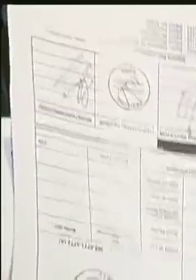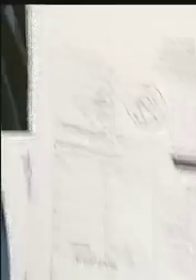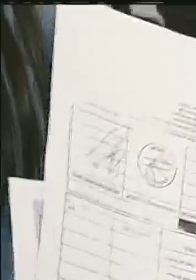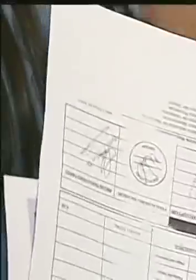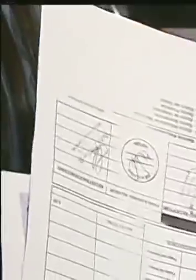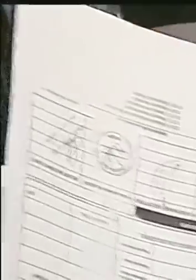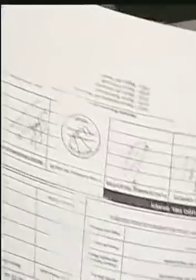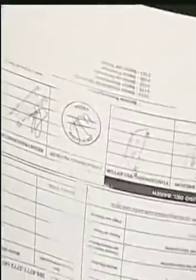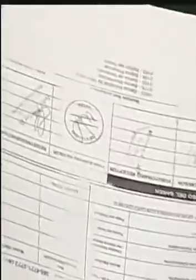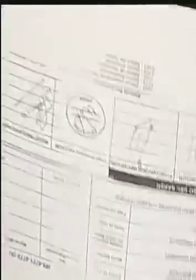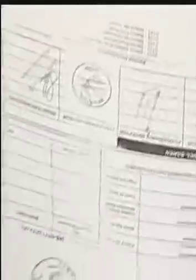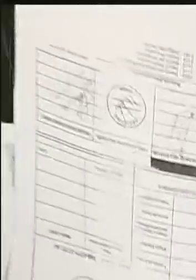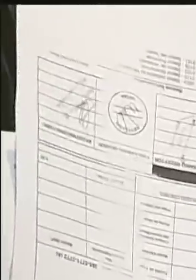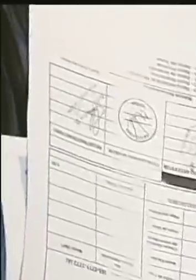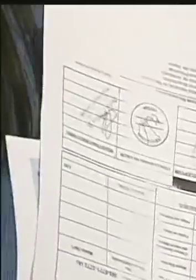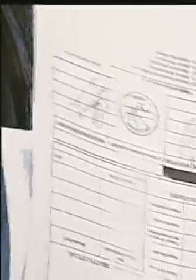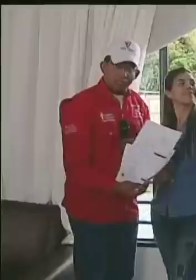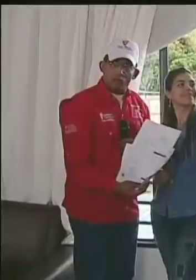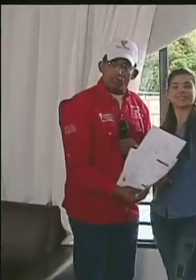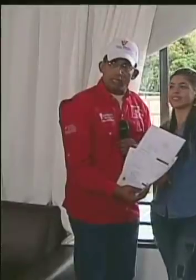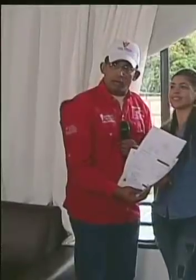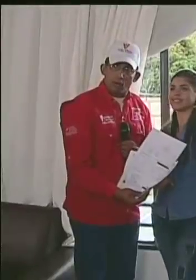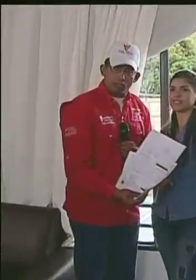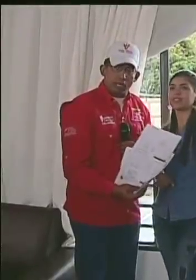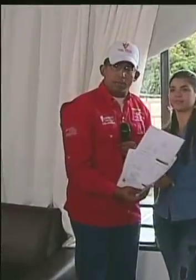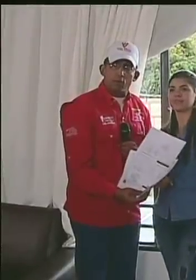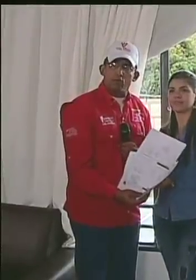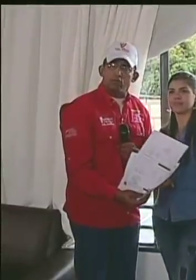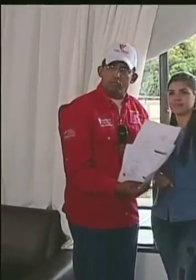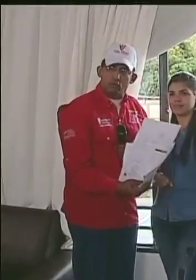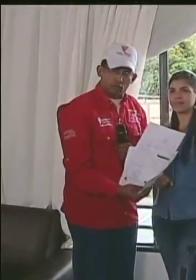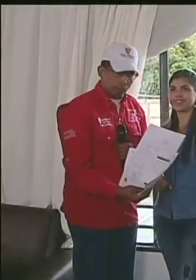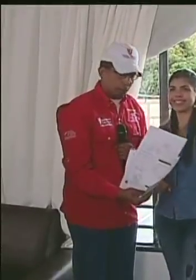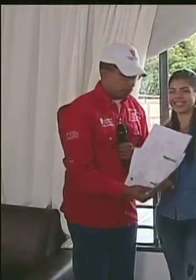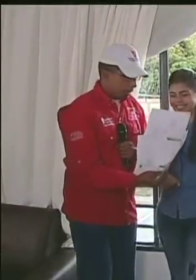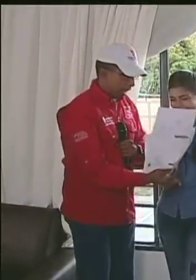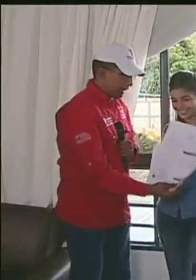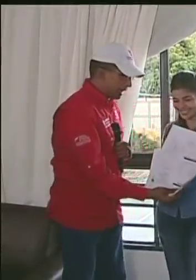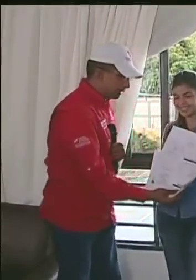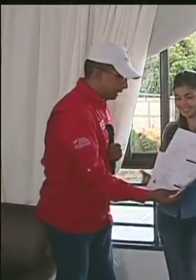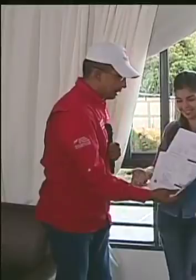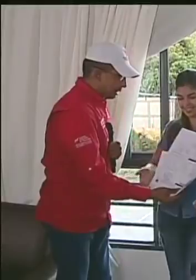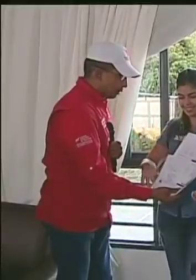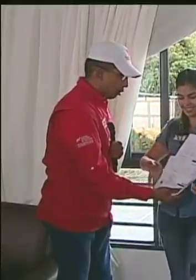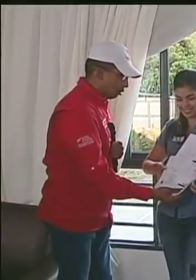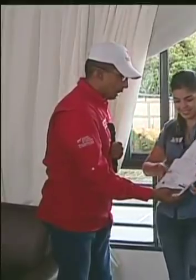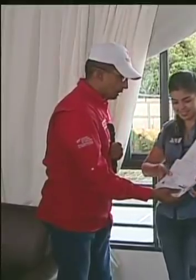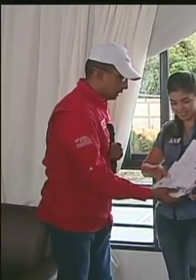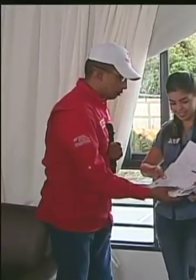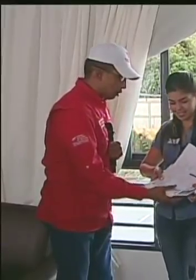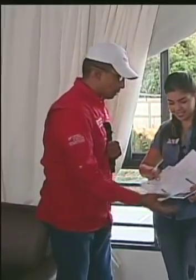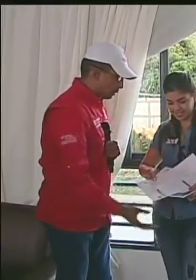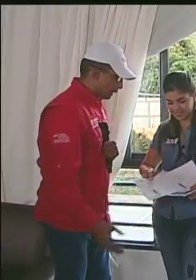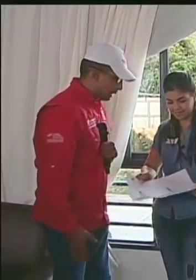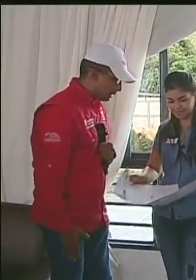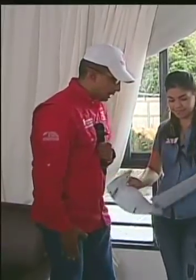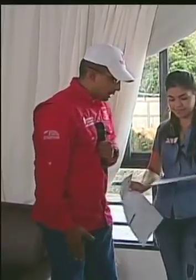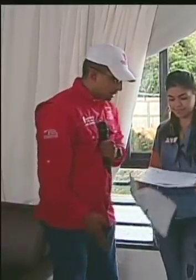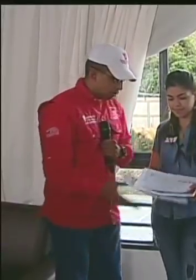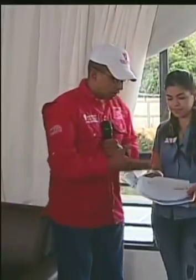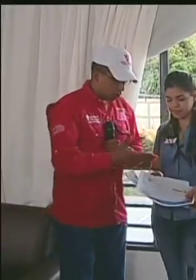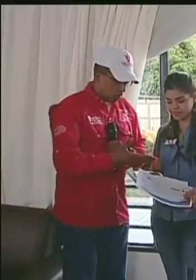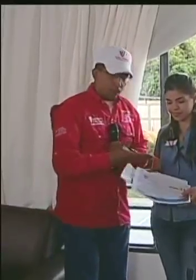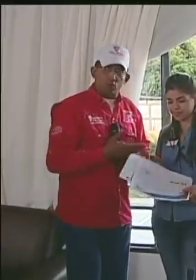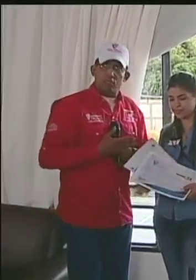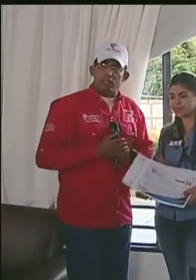los años por venir con la venia de su liderazgo y el apoyo de nuestro pueblo. Adelante con el título, mi